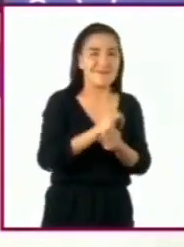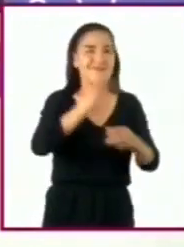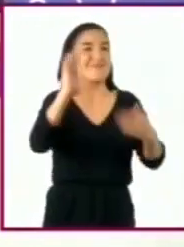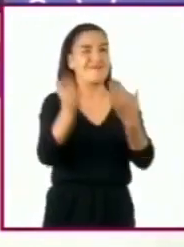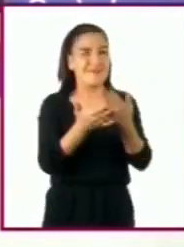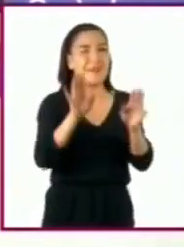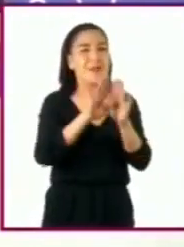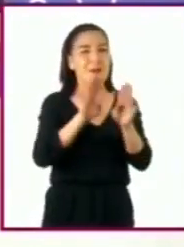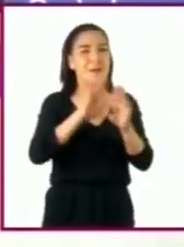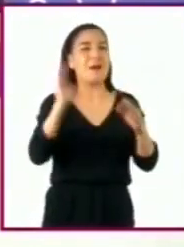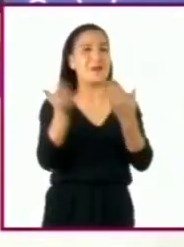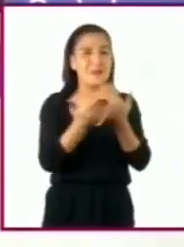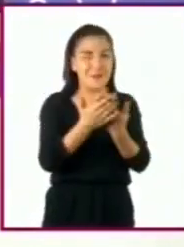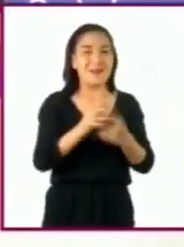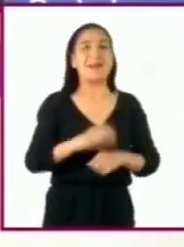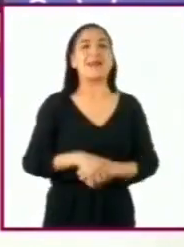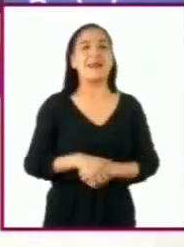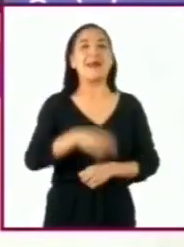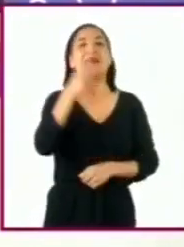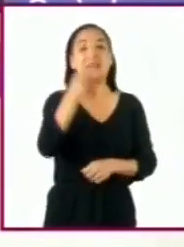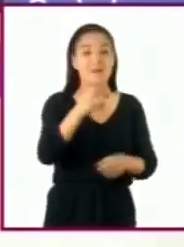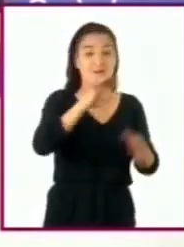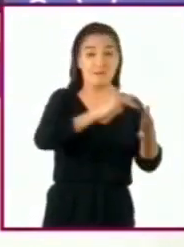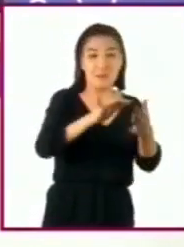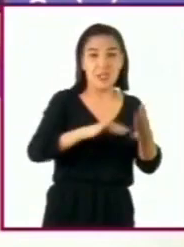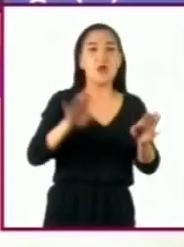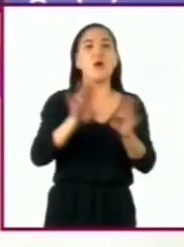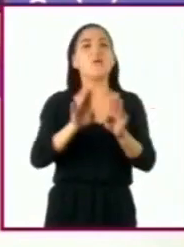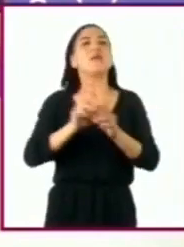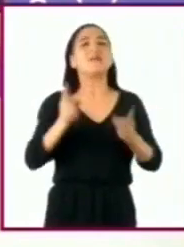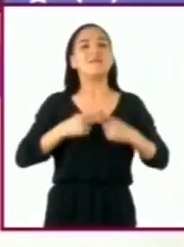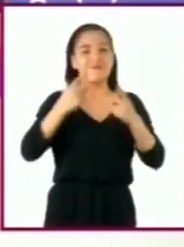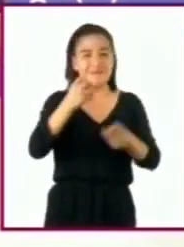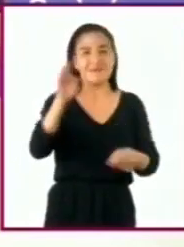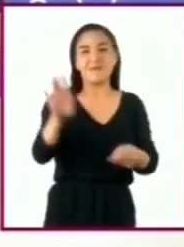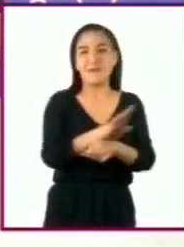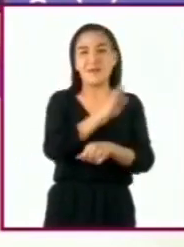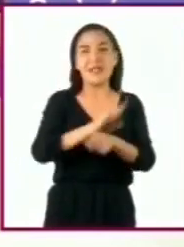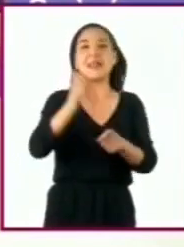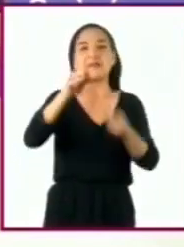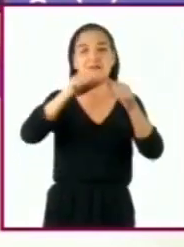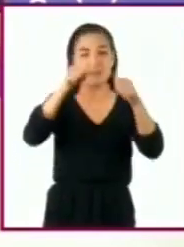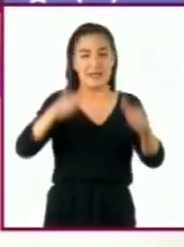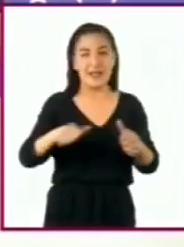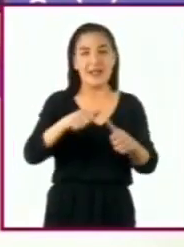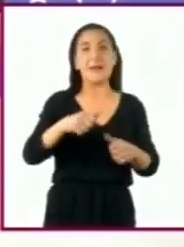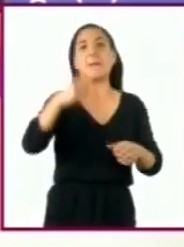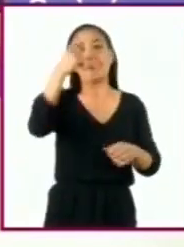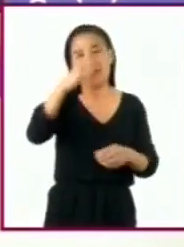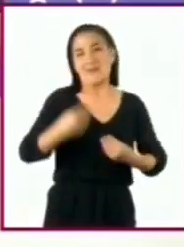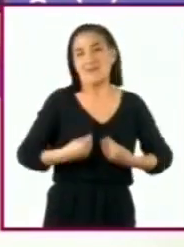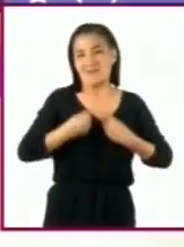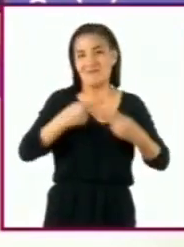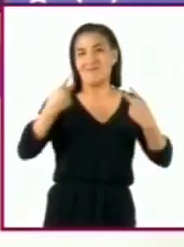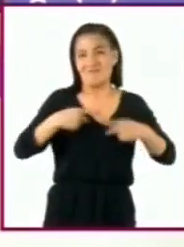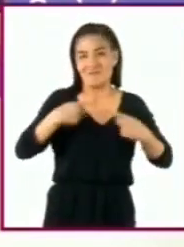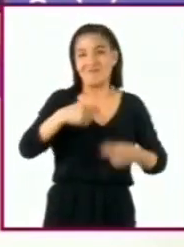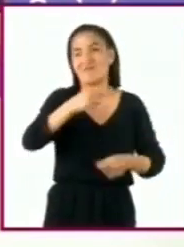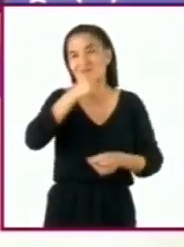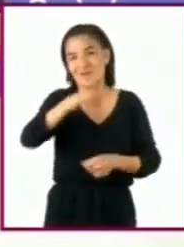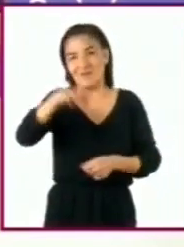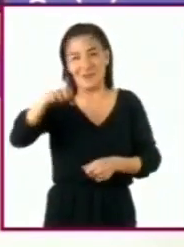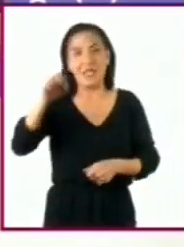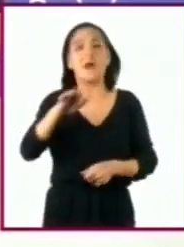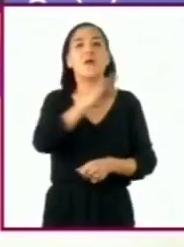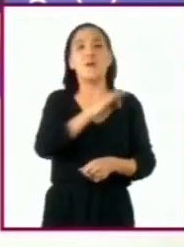investigación. Este texto da cuenta de los beneficios que tiene la presencia del arte en la vida de los adultos mayores, pues puede